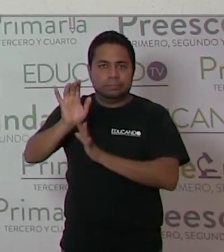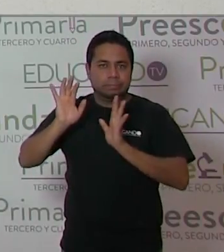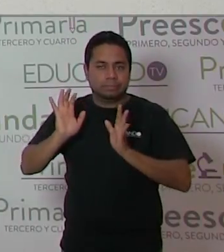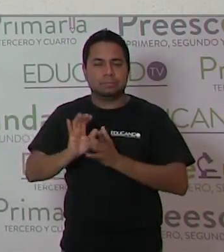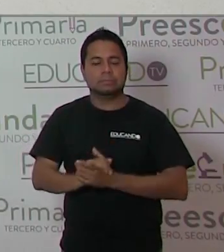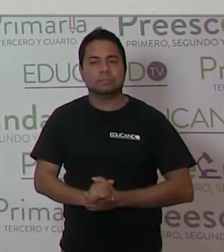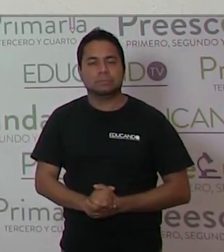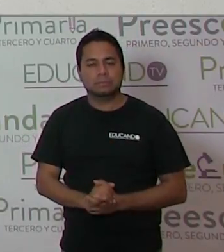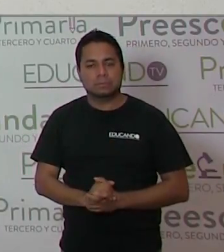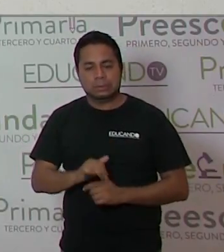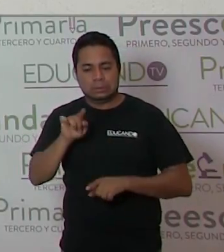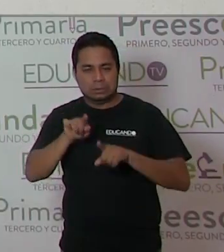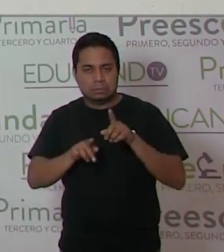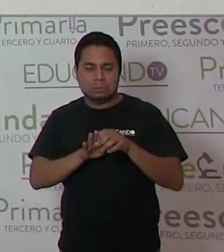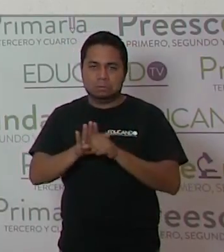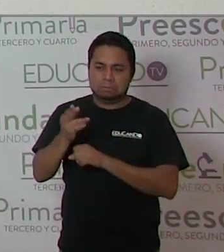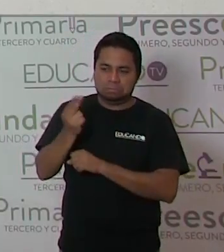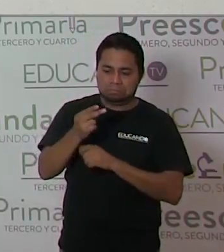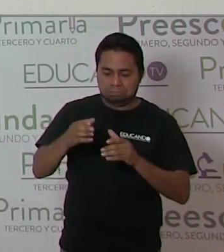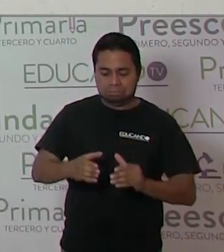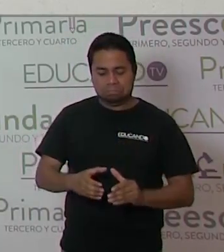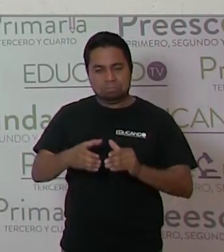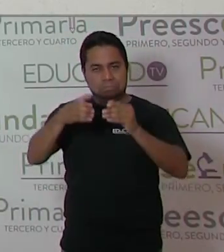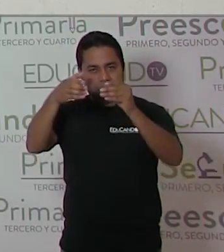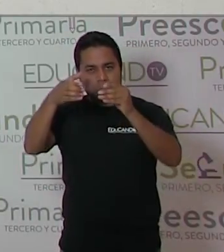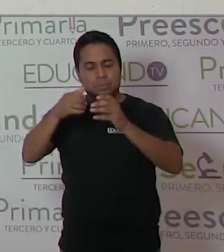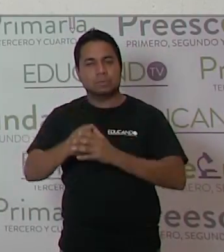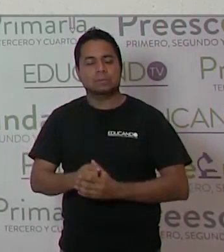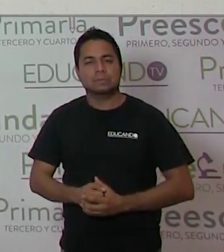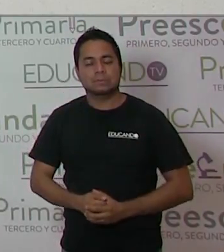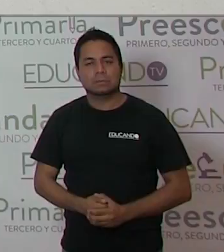creas que vas a necesitar tu cilindro.